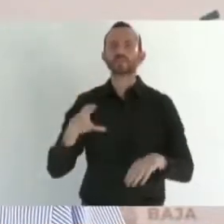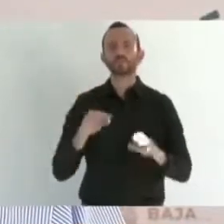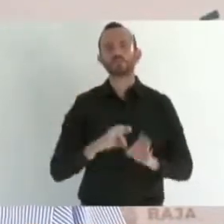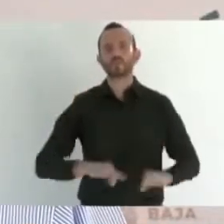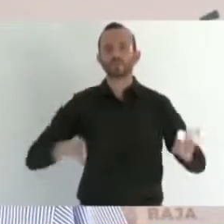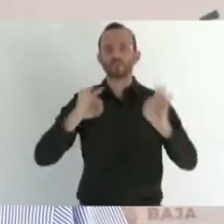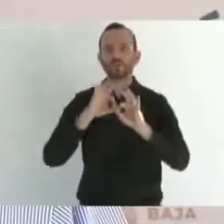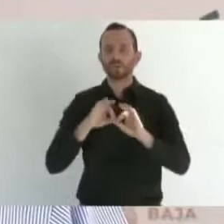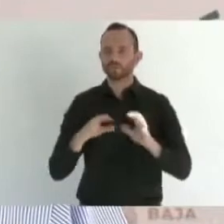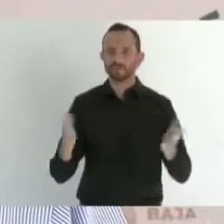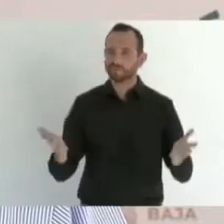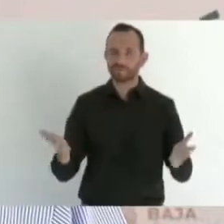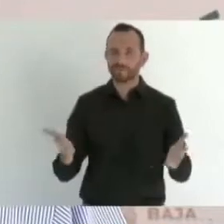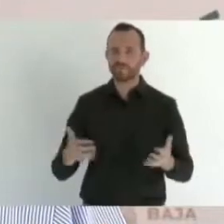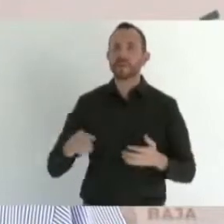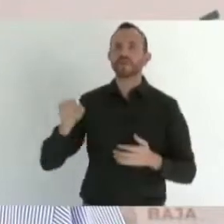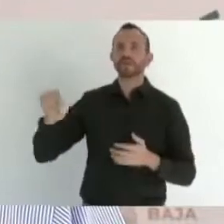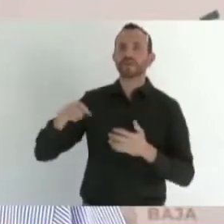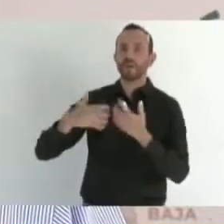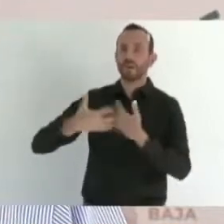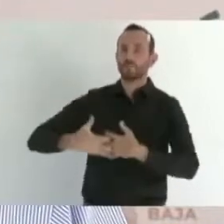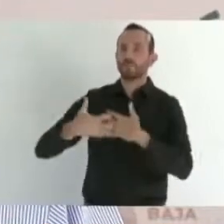el capital